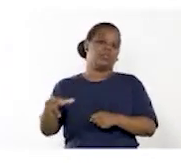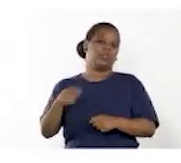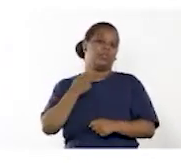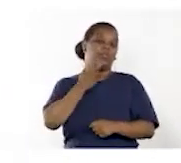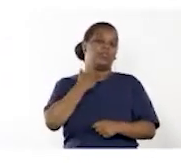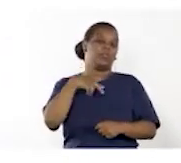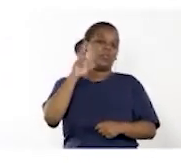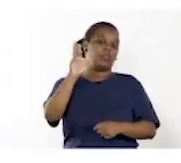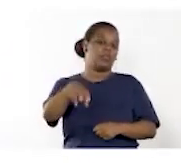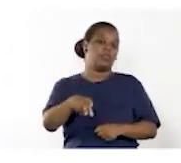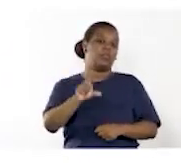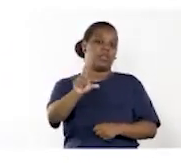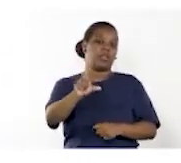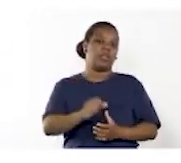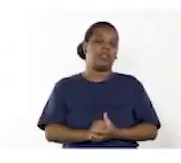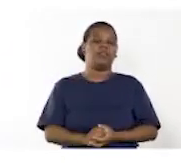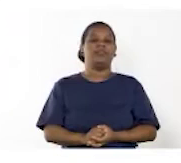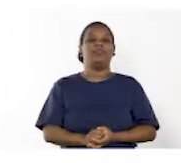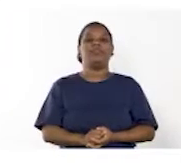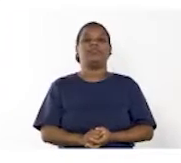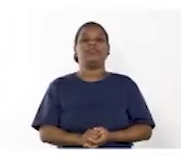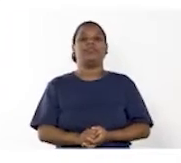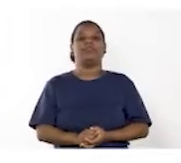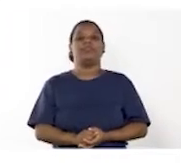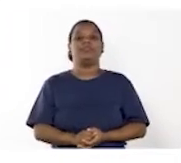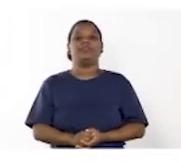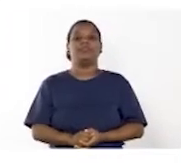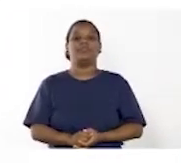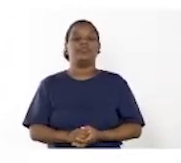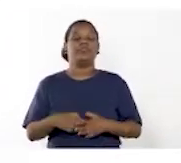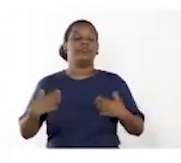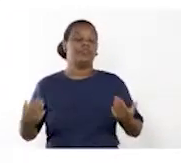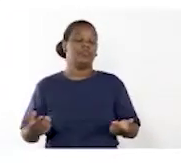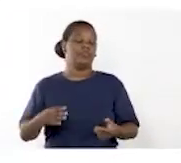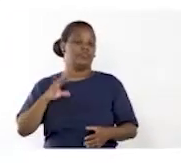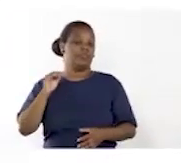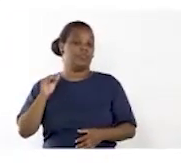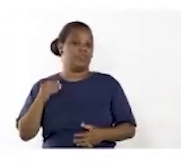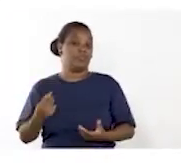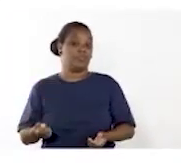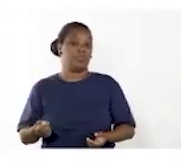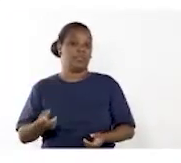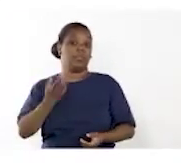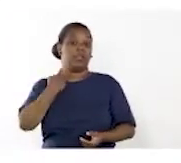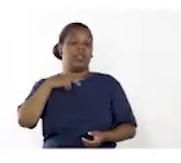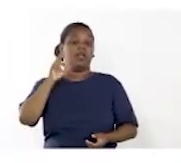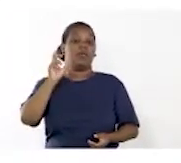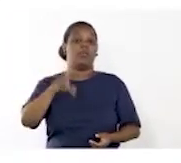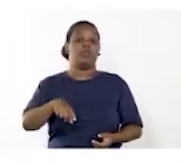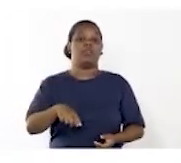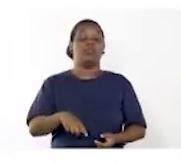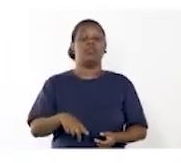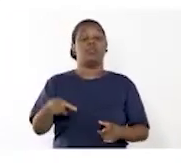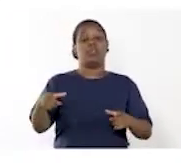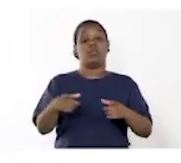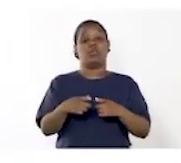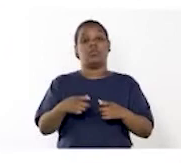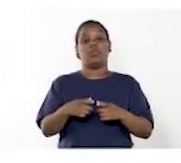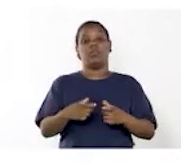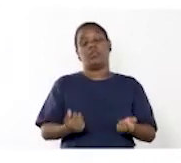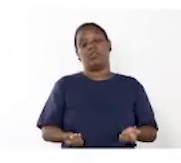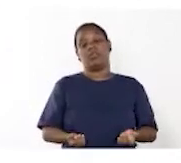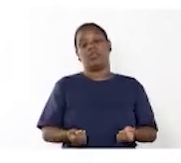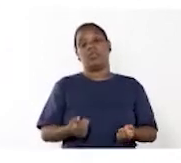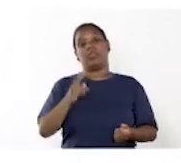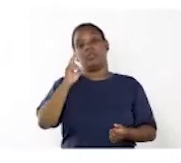evaluación final. Bien, entonces, ¿qué estamos planteando? La evaluación de la unidad según esta propuesta,